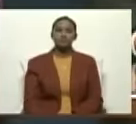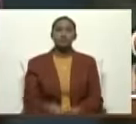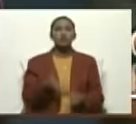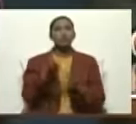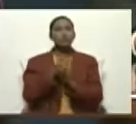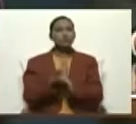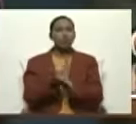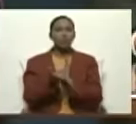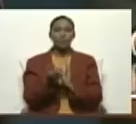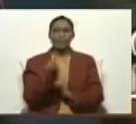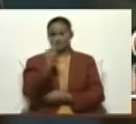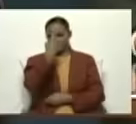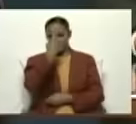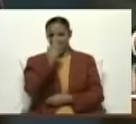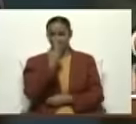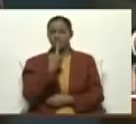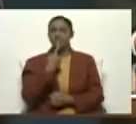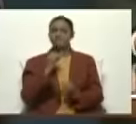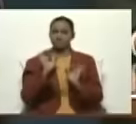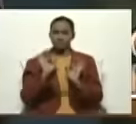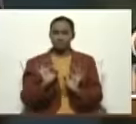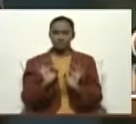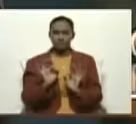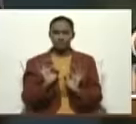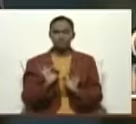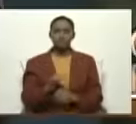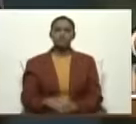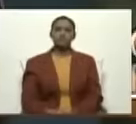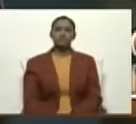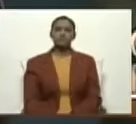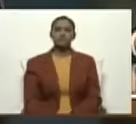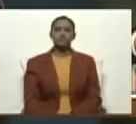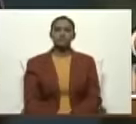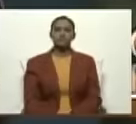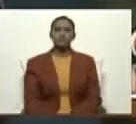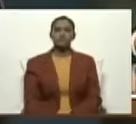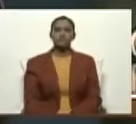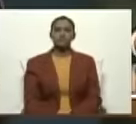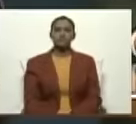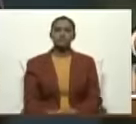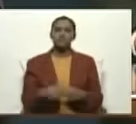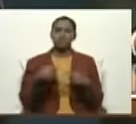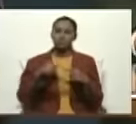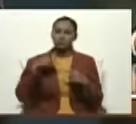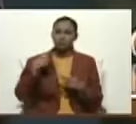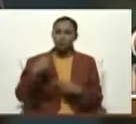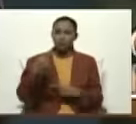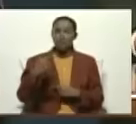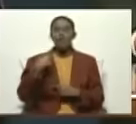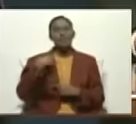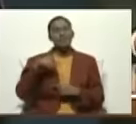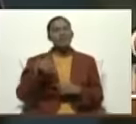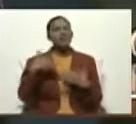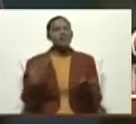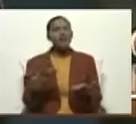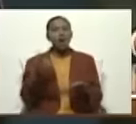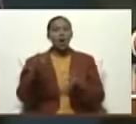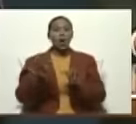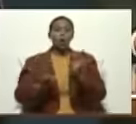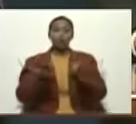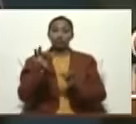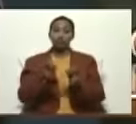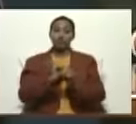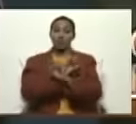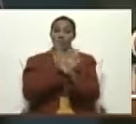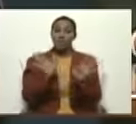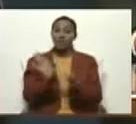orgánico, estructural, cotidiano que tiene el ejercicio de la justicia plena en la defensa y